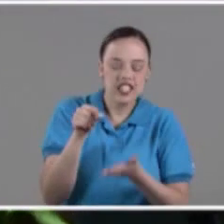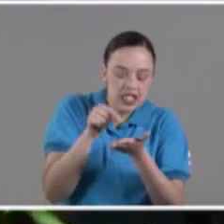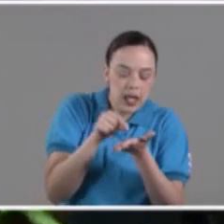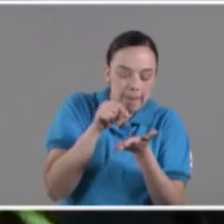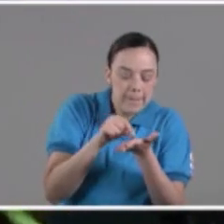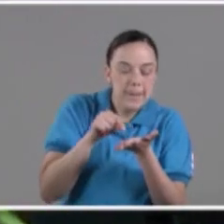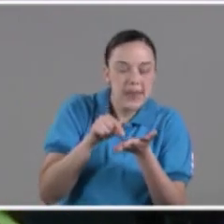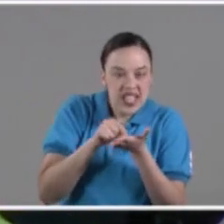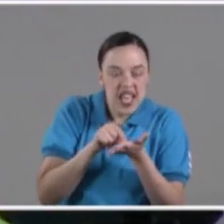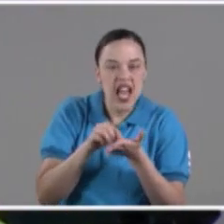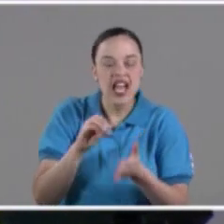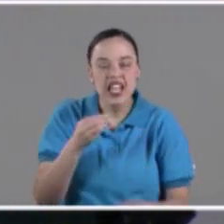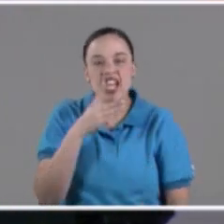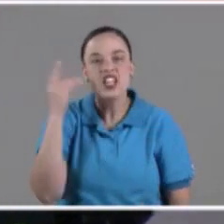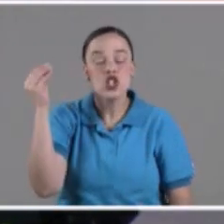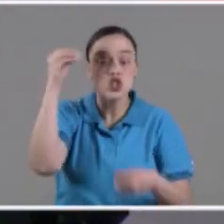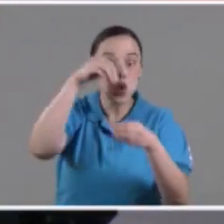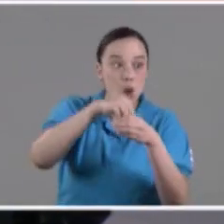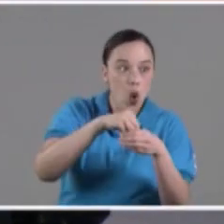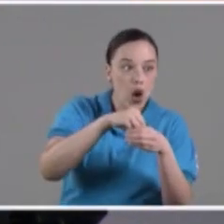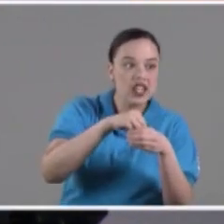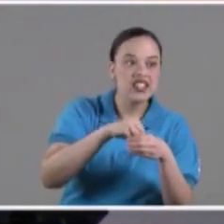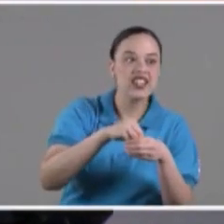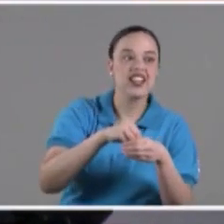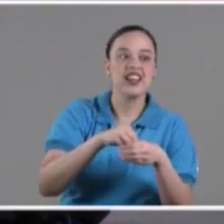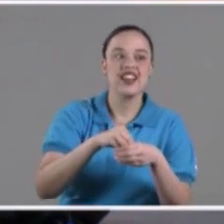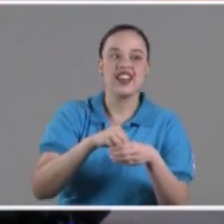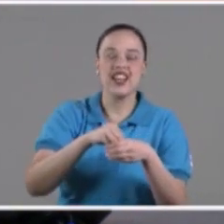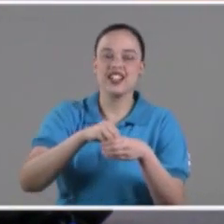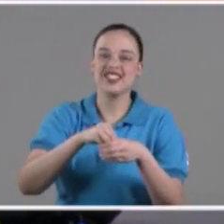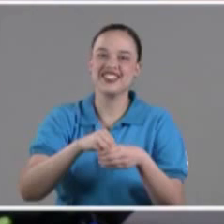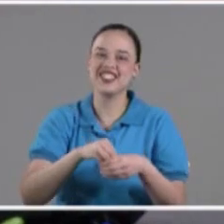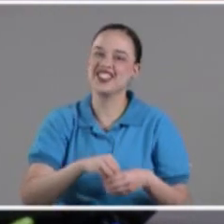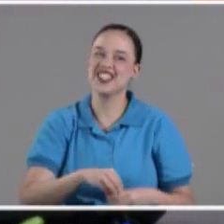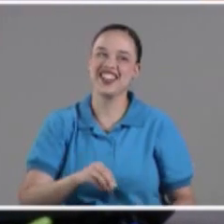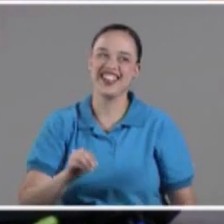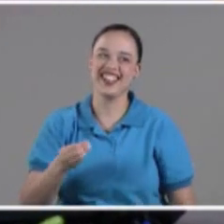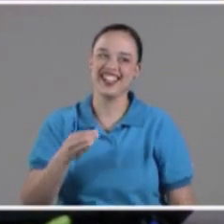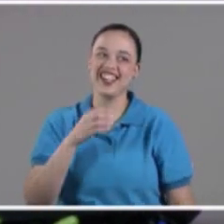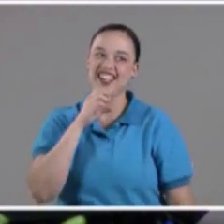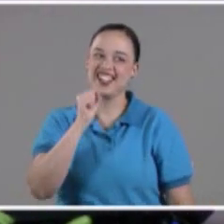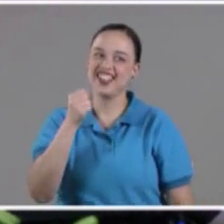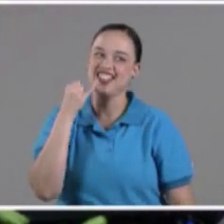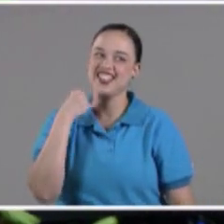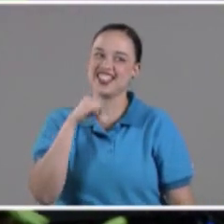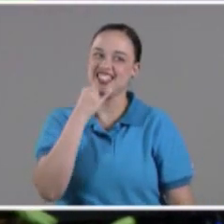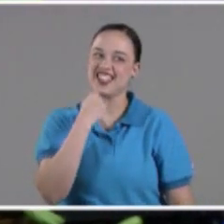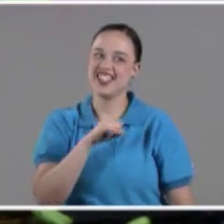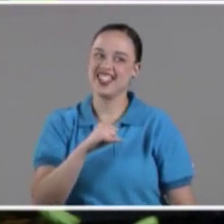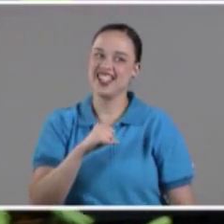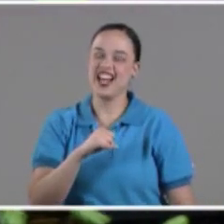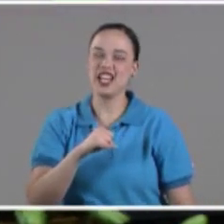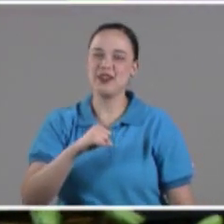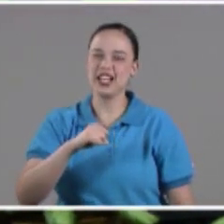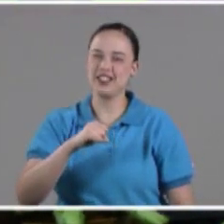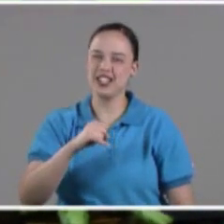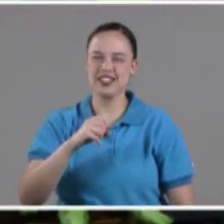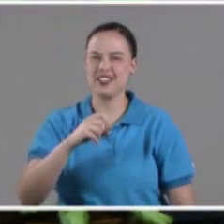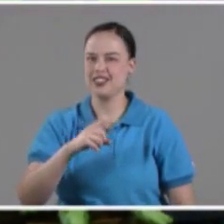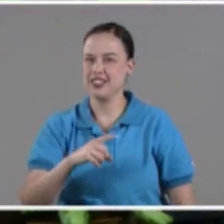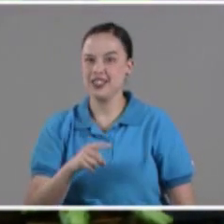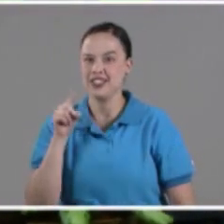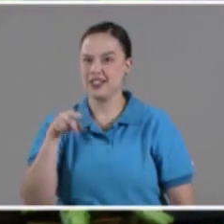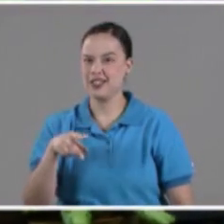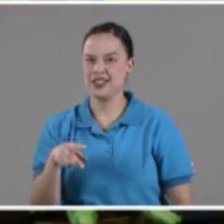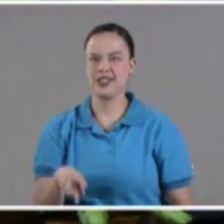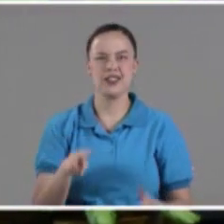que Dios guarda en esa en esa era es Israel y somos nosotros se lo voy a demostrar mire